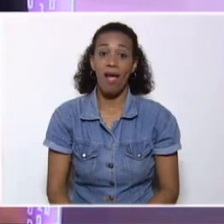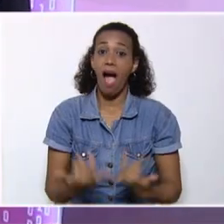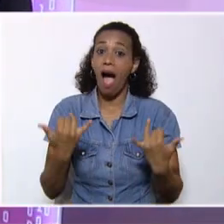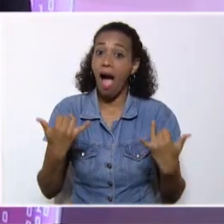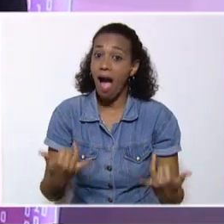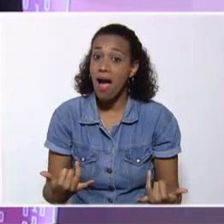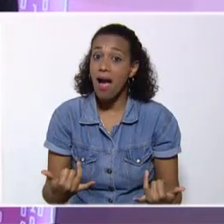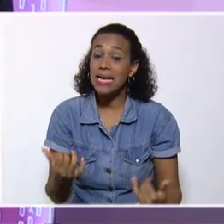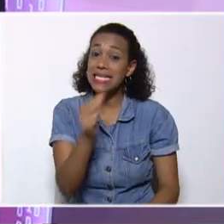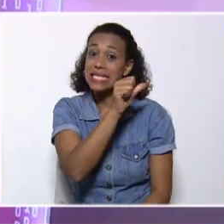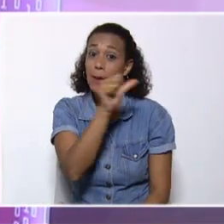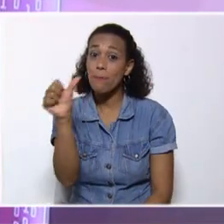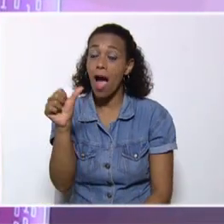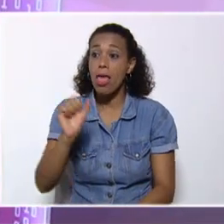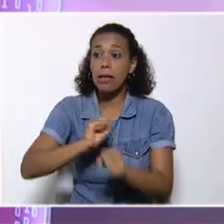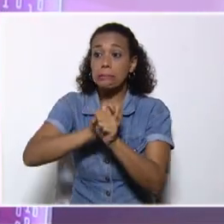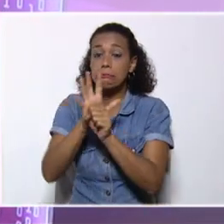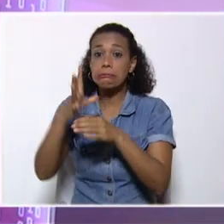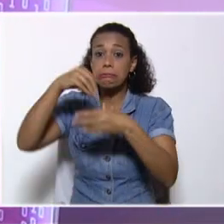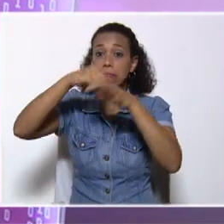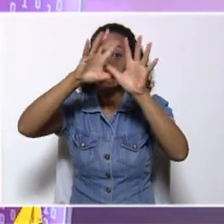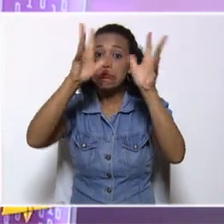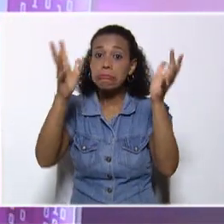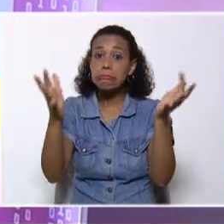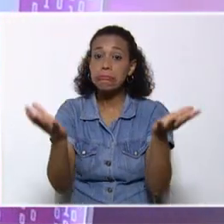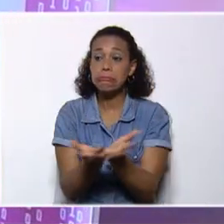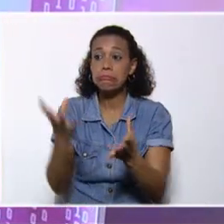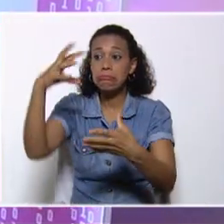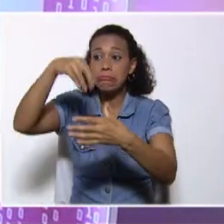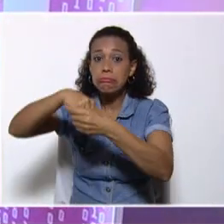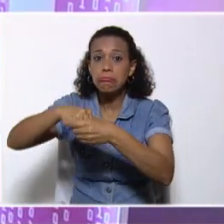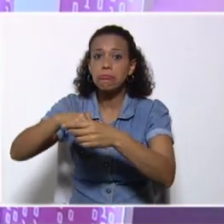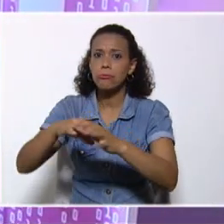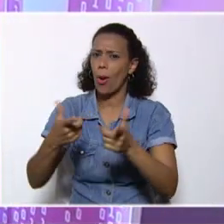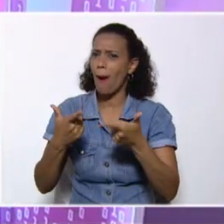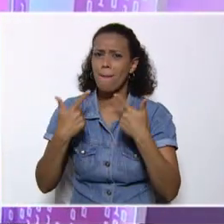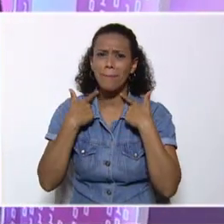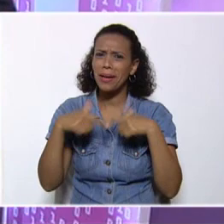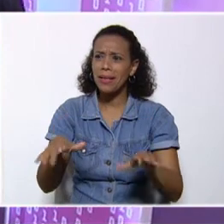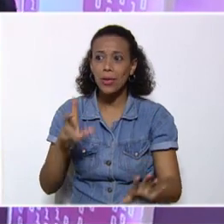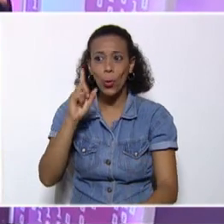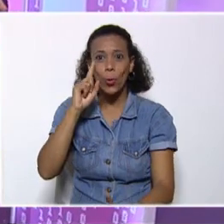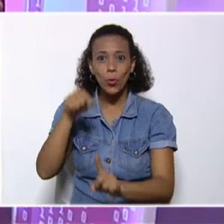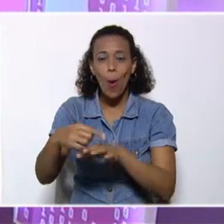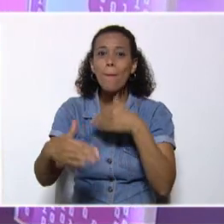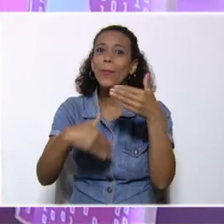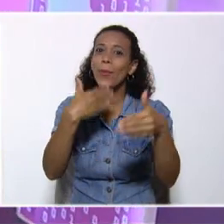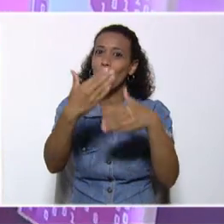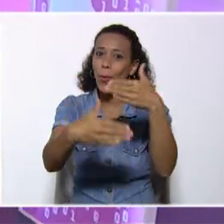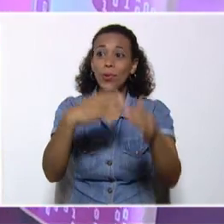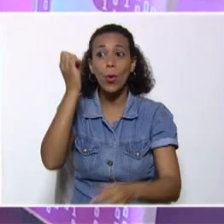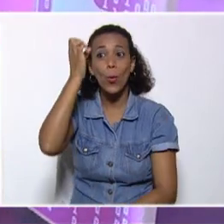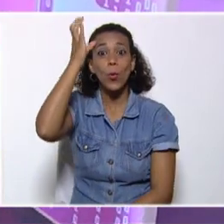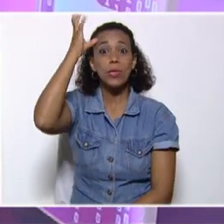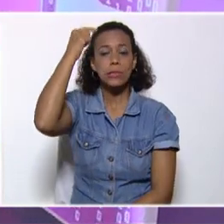Aunque estamos en cuarentena radical y voluntaria, nosotros no hemos perdido la perspectiva de que poco a poco, con la conciencia de toda la